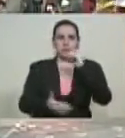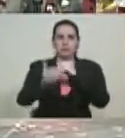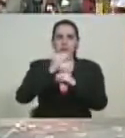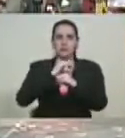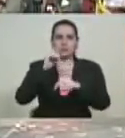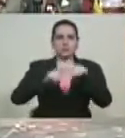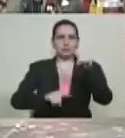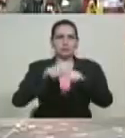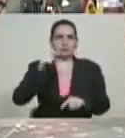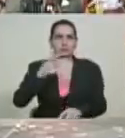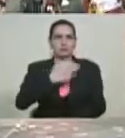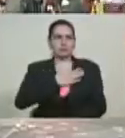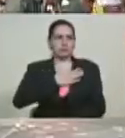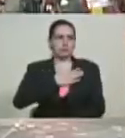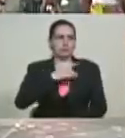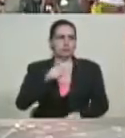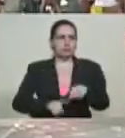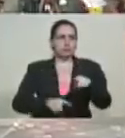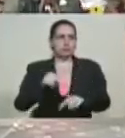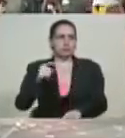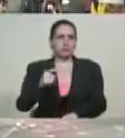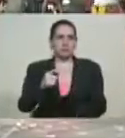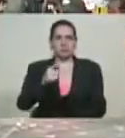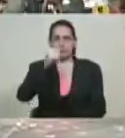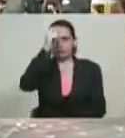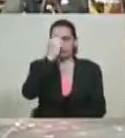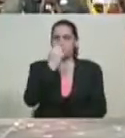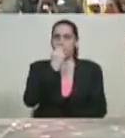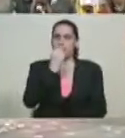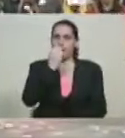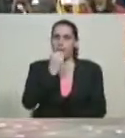mi candidato es Henry Saltrum.